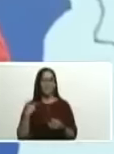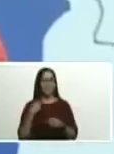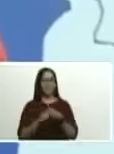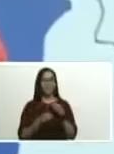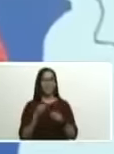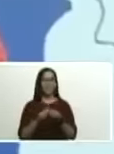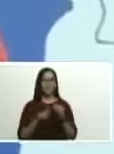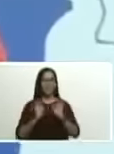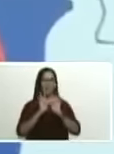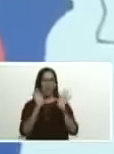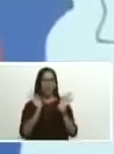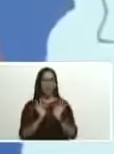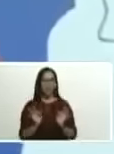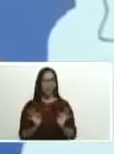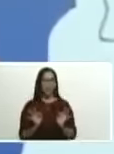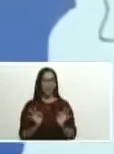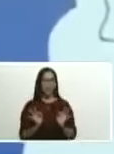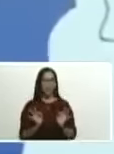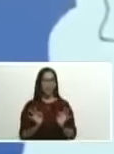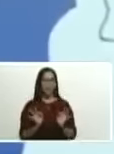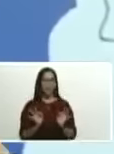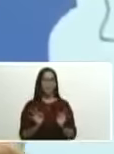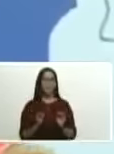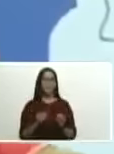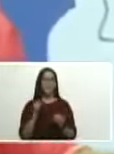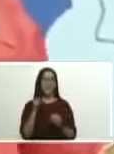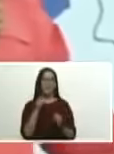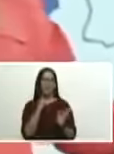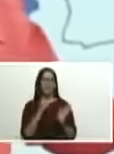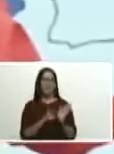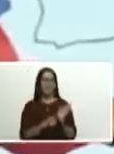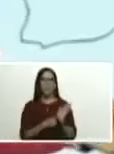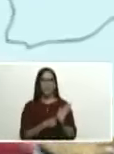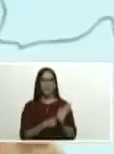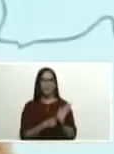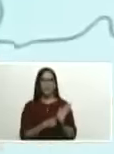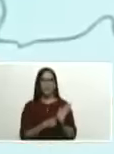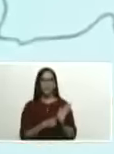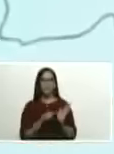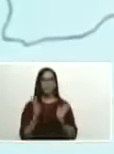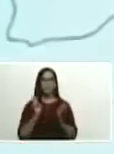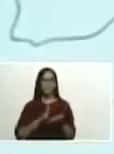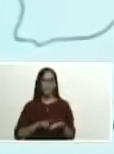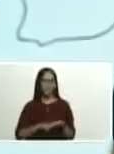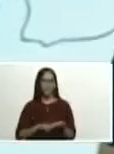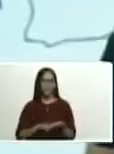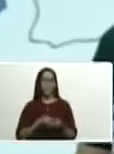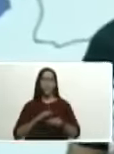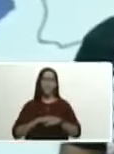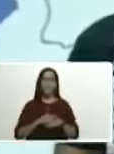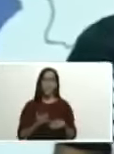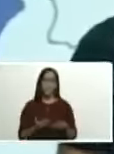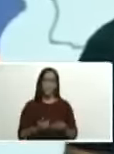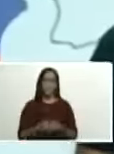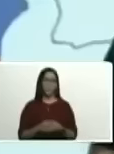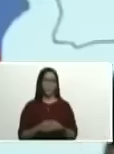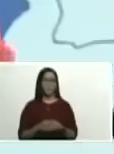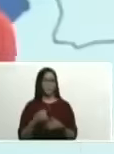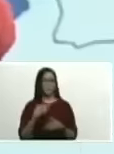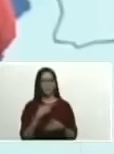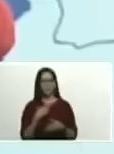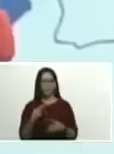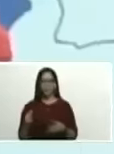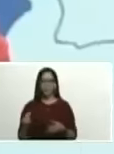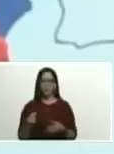el mecanismo eficiente para que eso se cumpla, ¿verdad? Porque no se